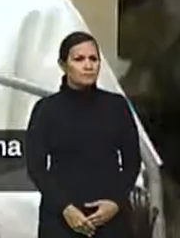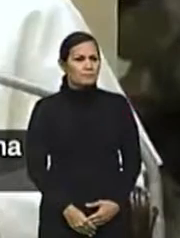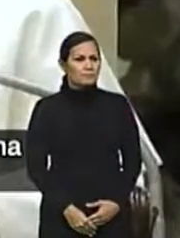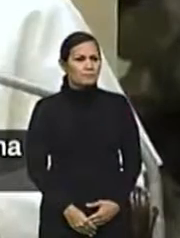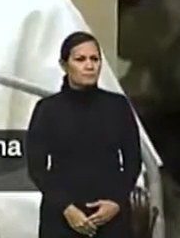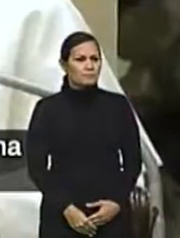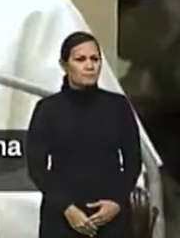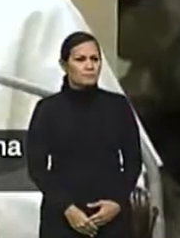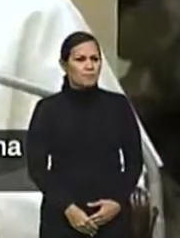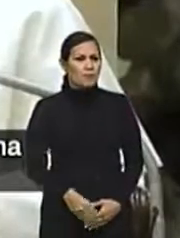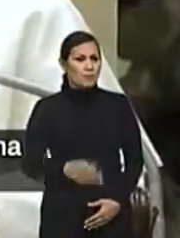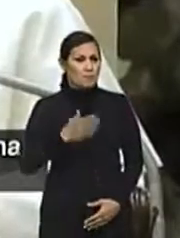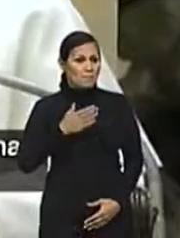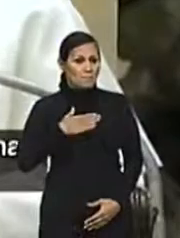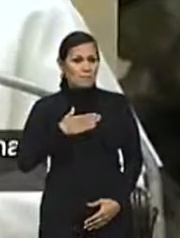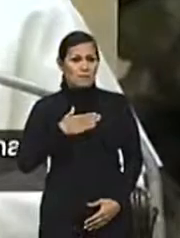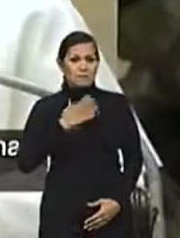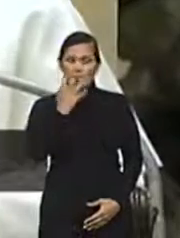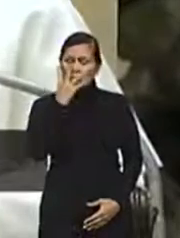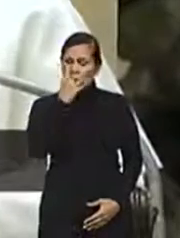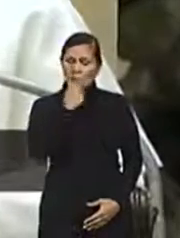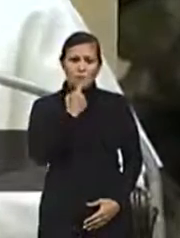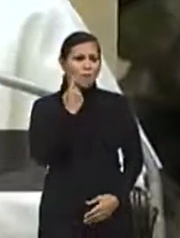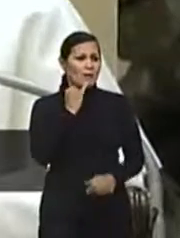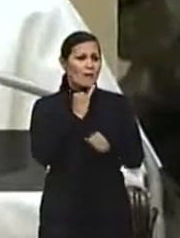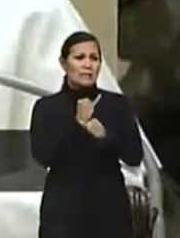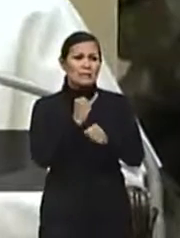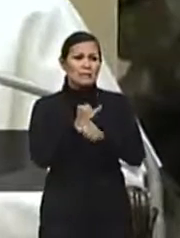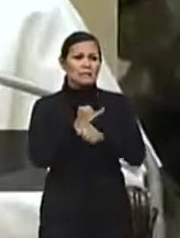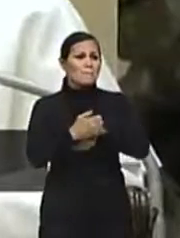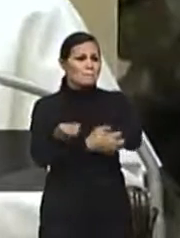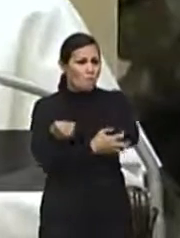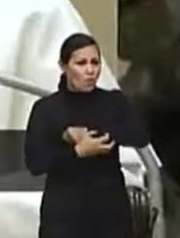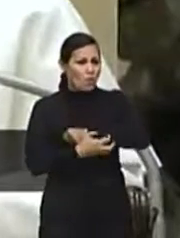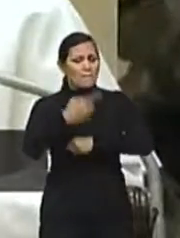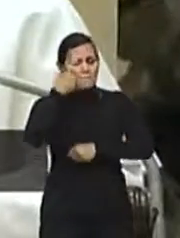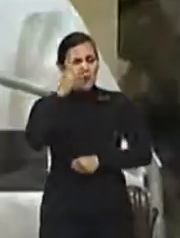Ah, come vorrei una chiesa povera e per i poveri.